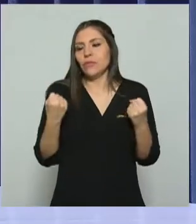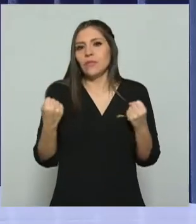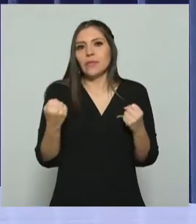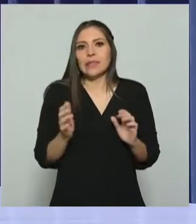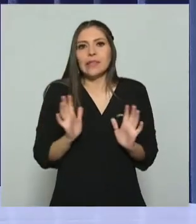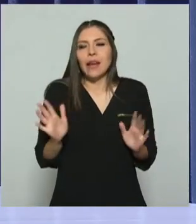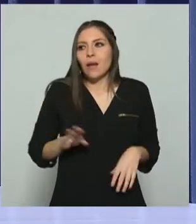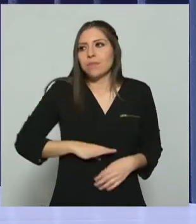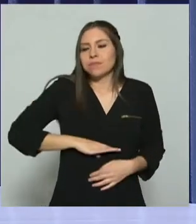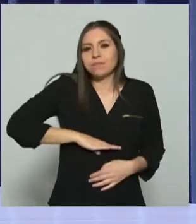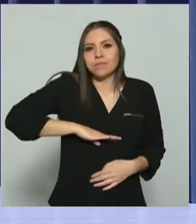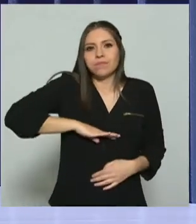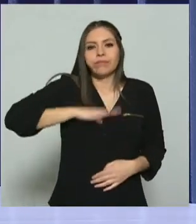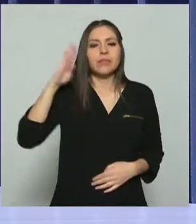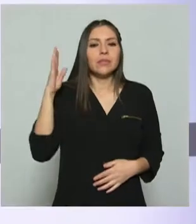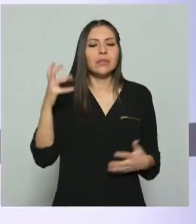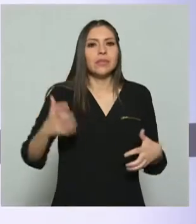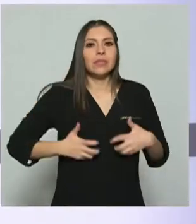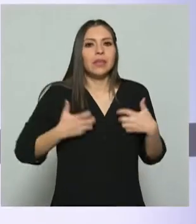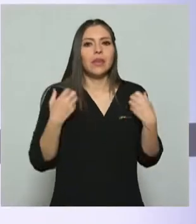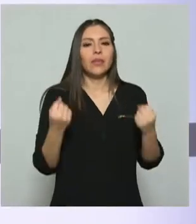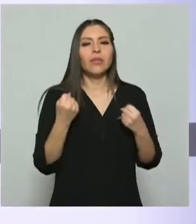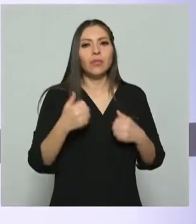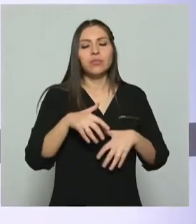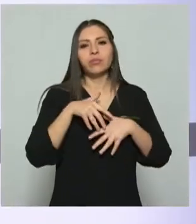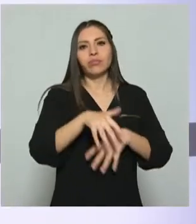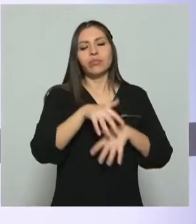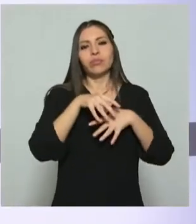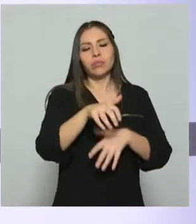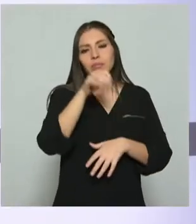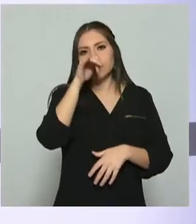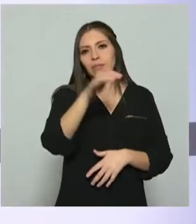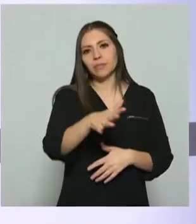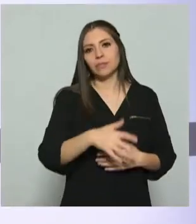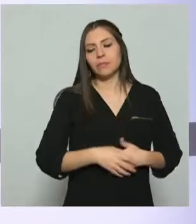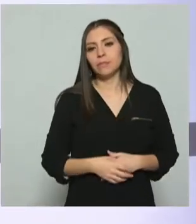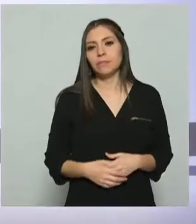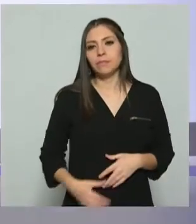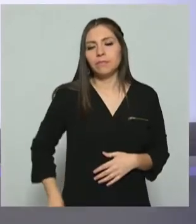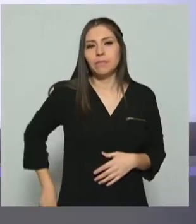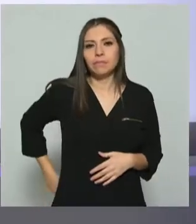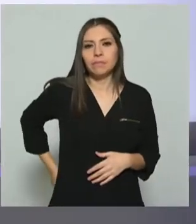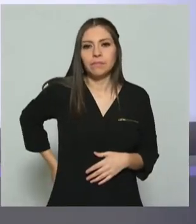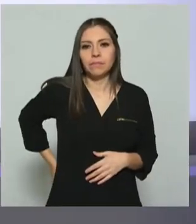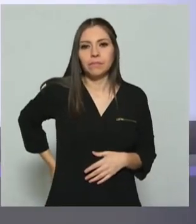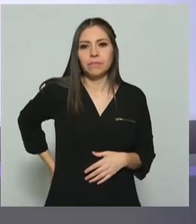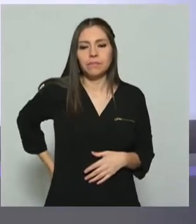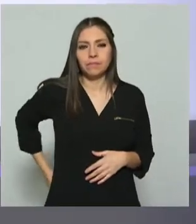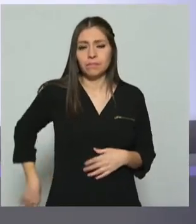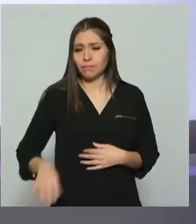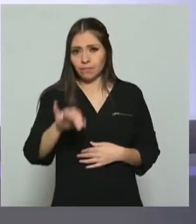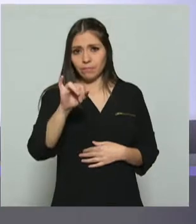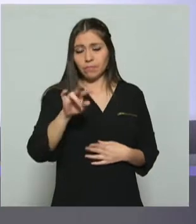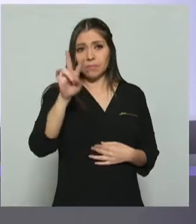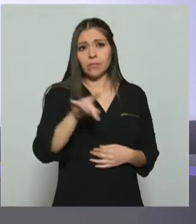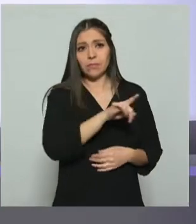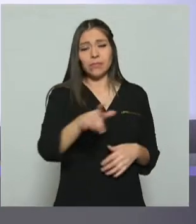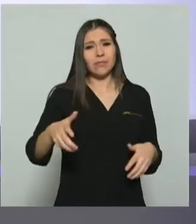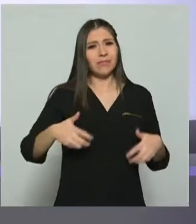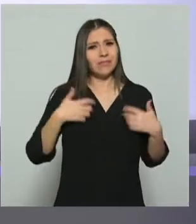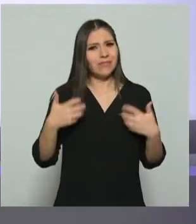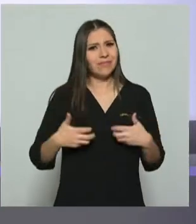la que han salido a protestar. Por supuesto, están indignadas, están enojadas porque no se ha tomado con seriedad el